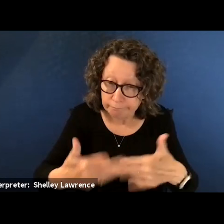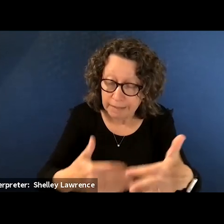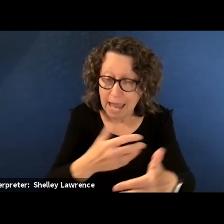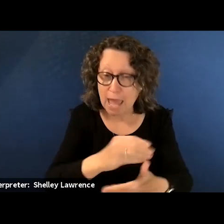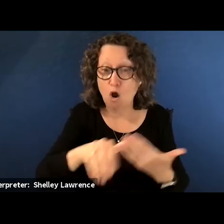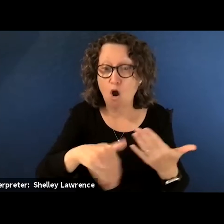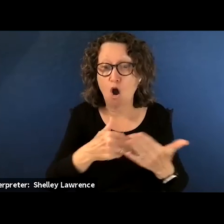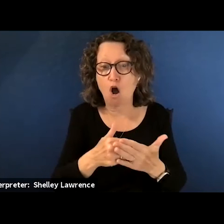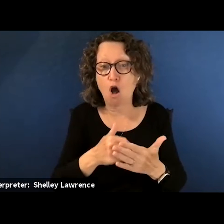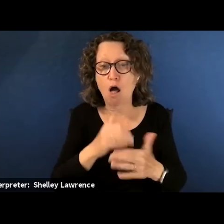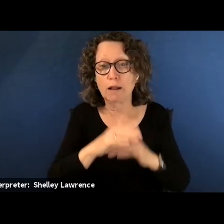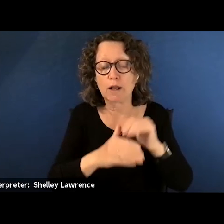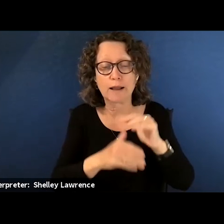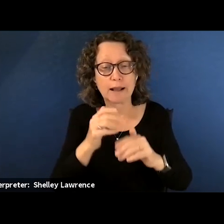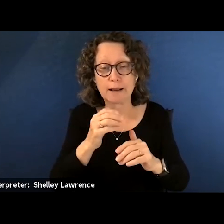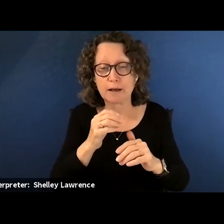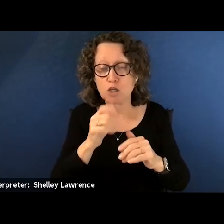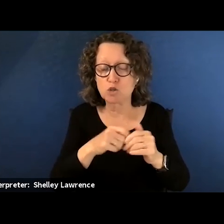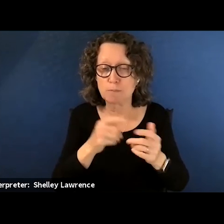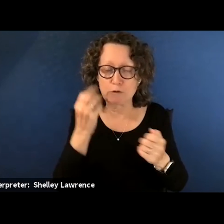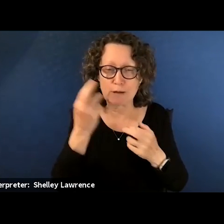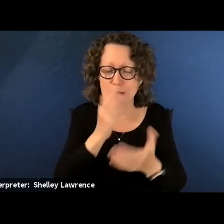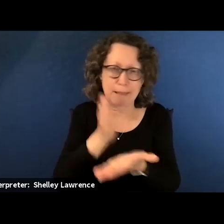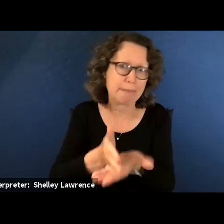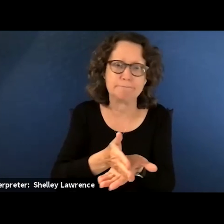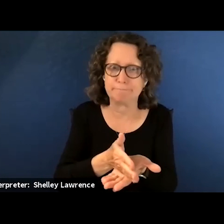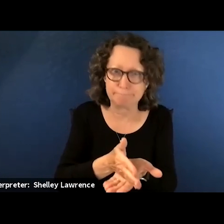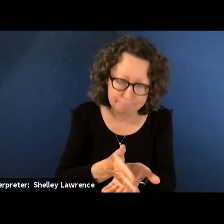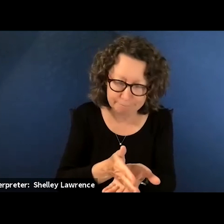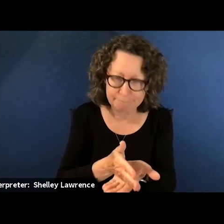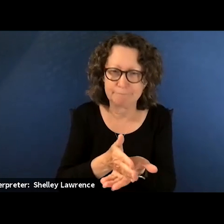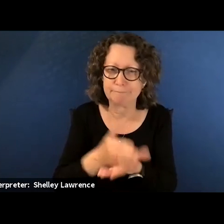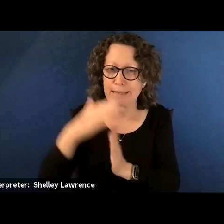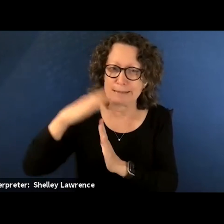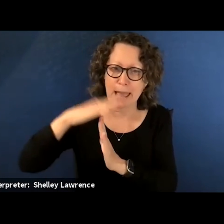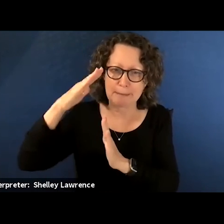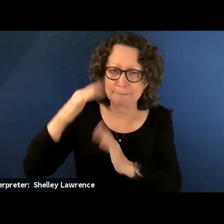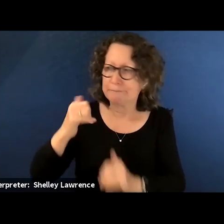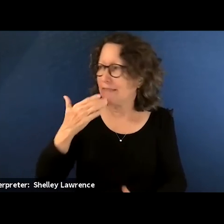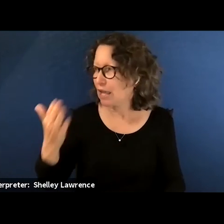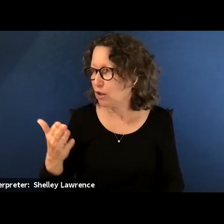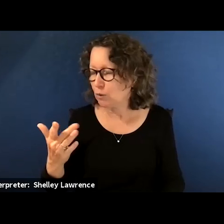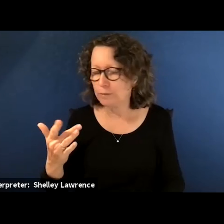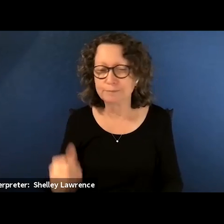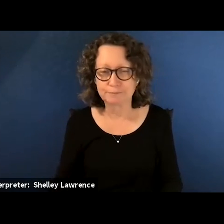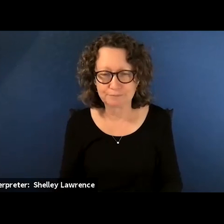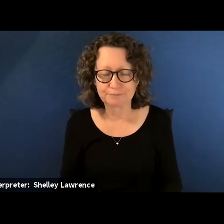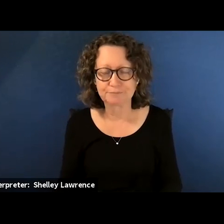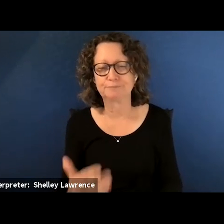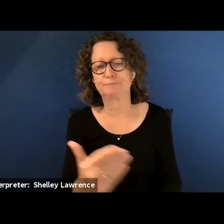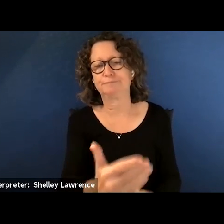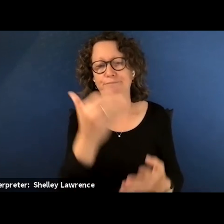cabo y cualquier riesgo o inconveniencia razonablemente asociada con esto. Tiempo, gracias.